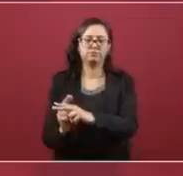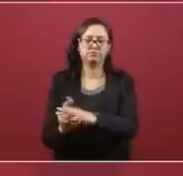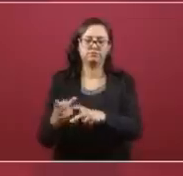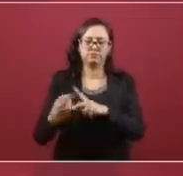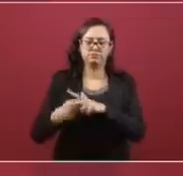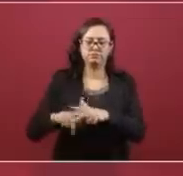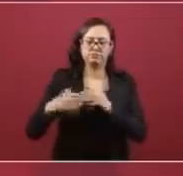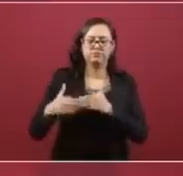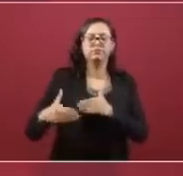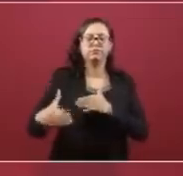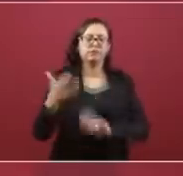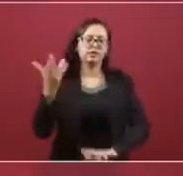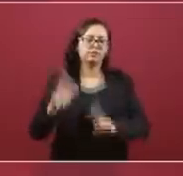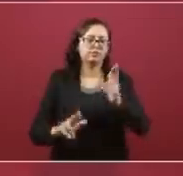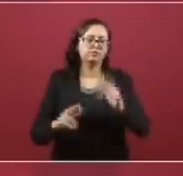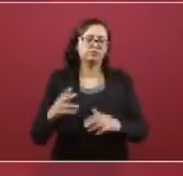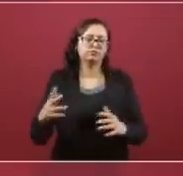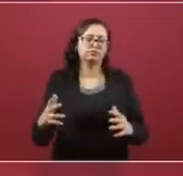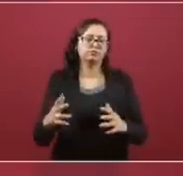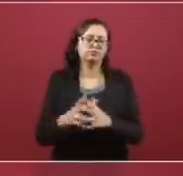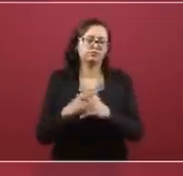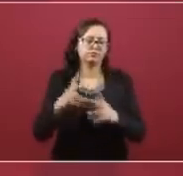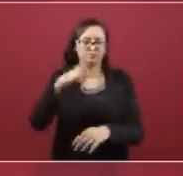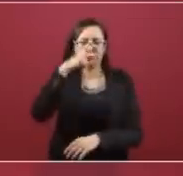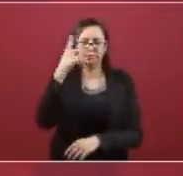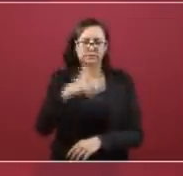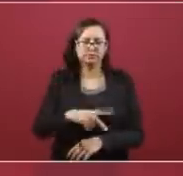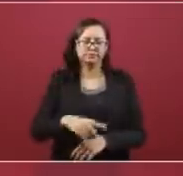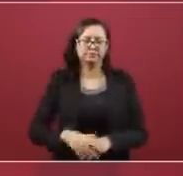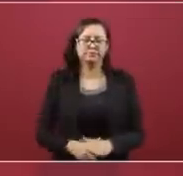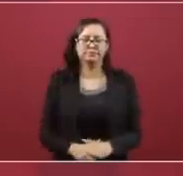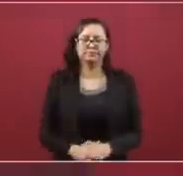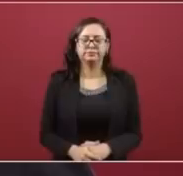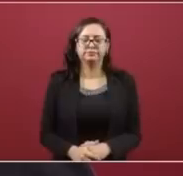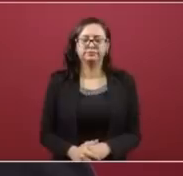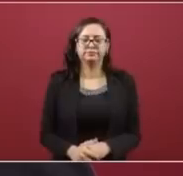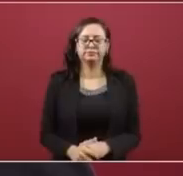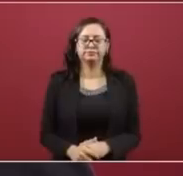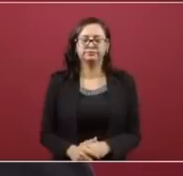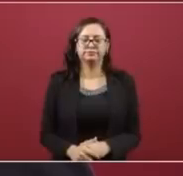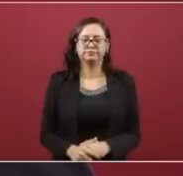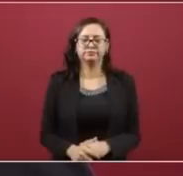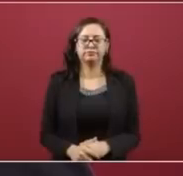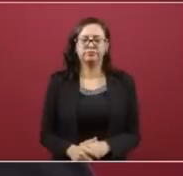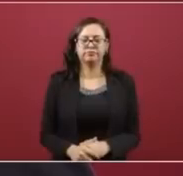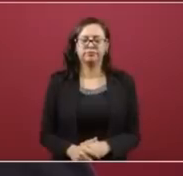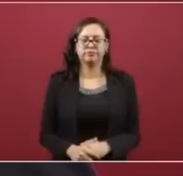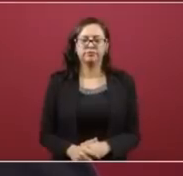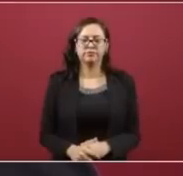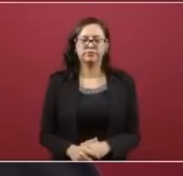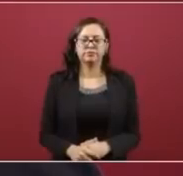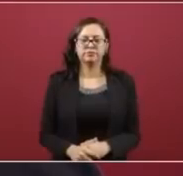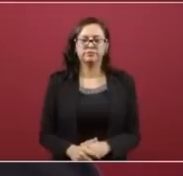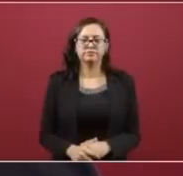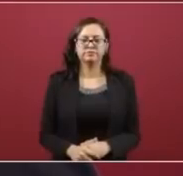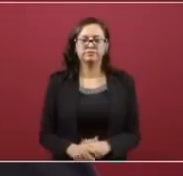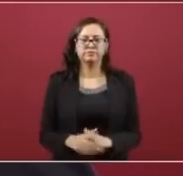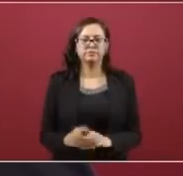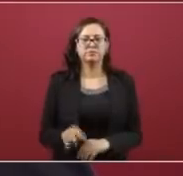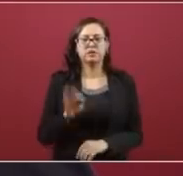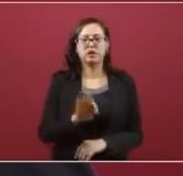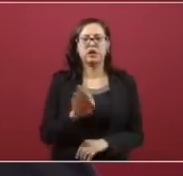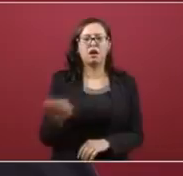inicio de la revolución mexicana eh no vamos a hacer a un lado estas